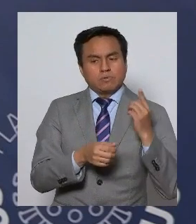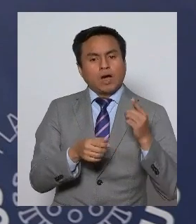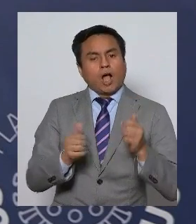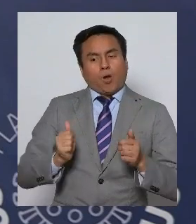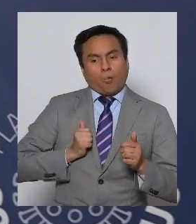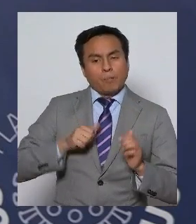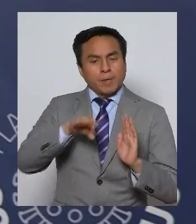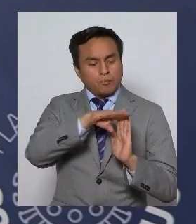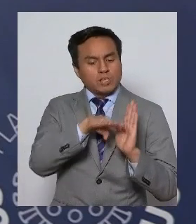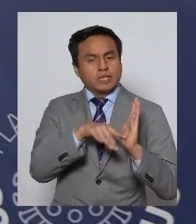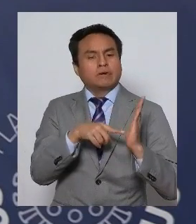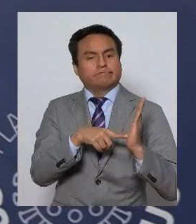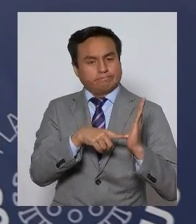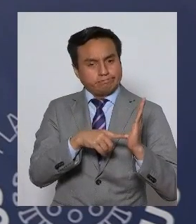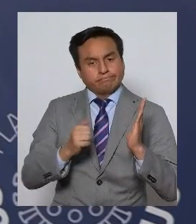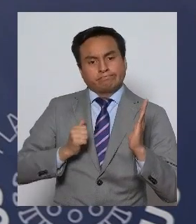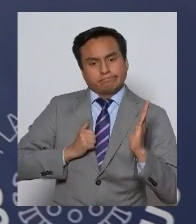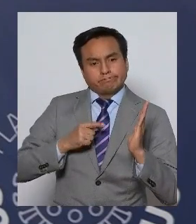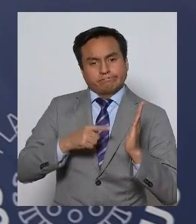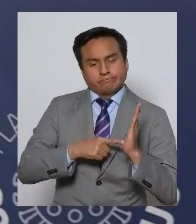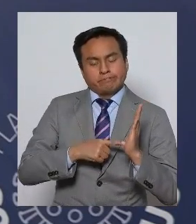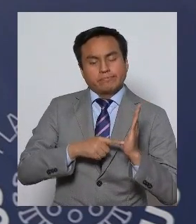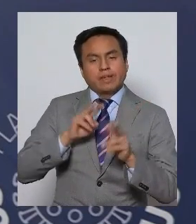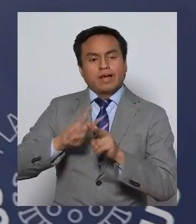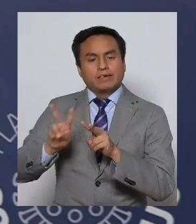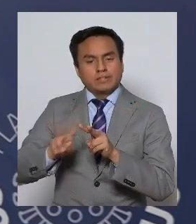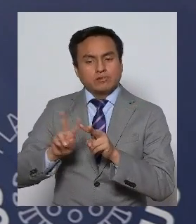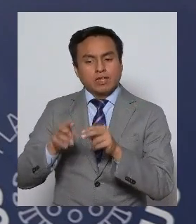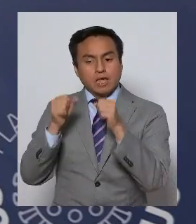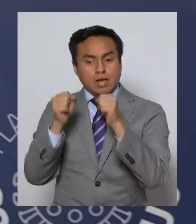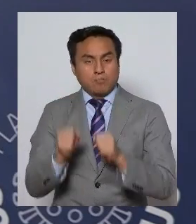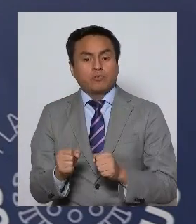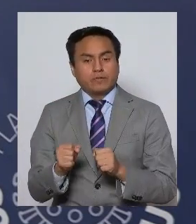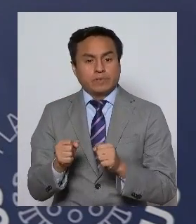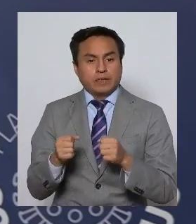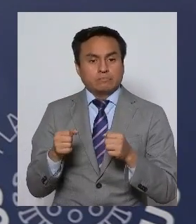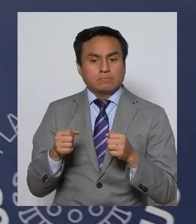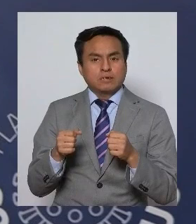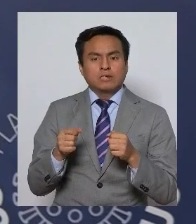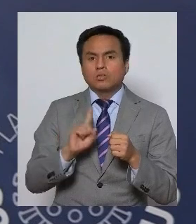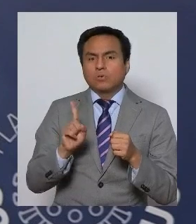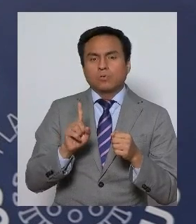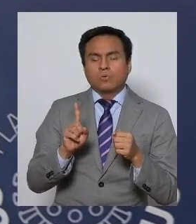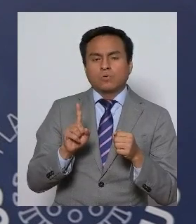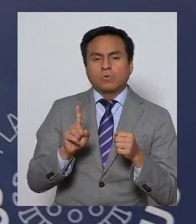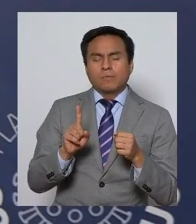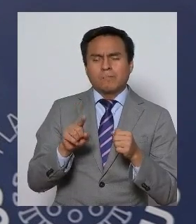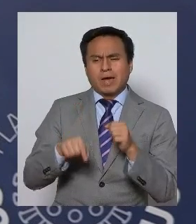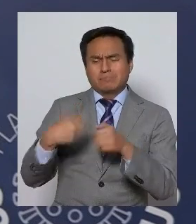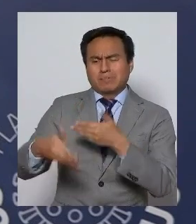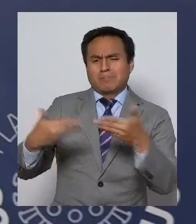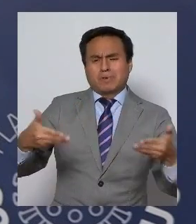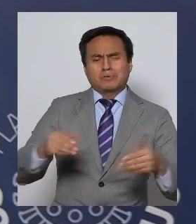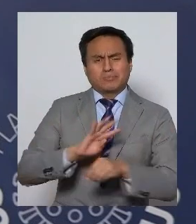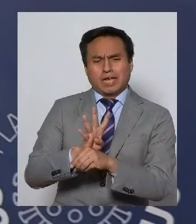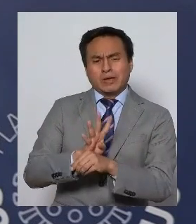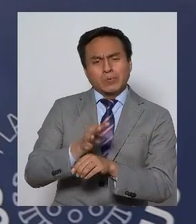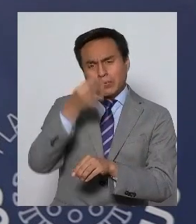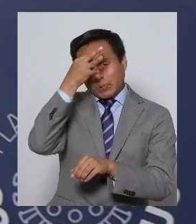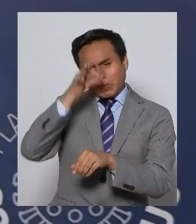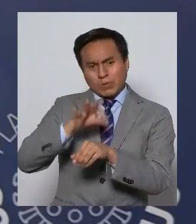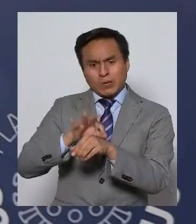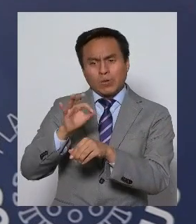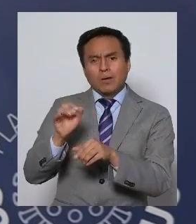una política y generar, ¿no es cierto?, la posibilidad de no tener más contagios